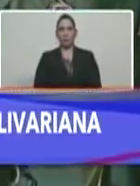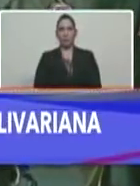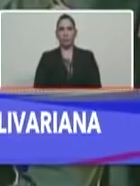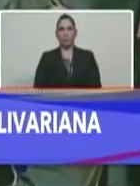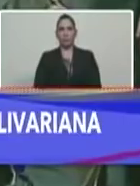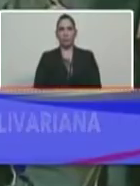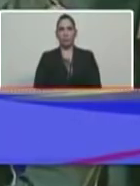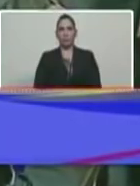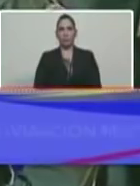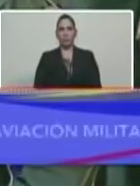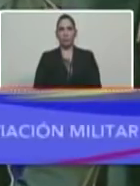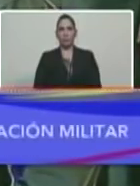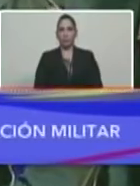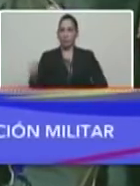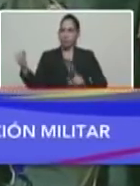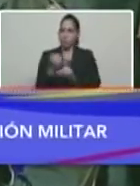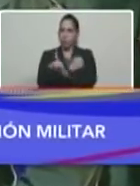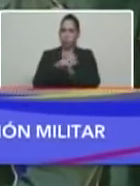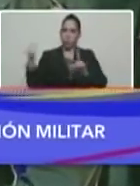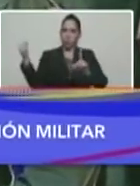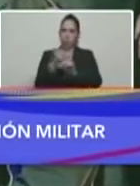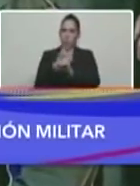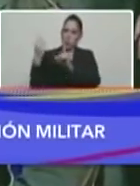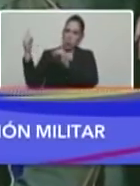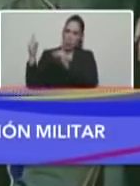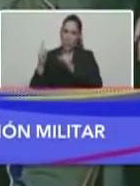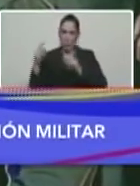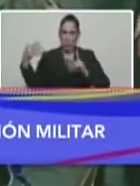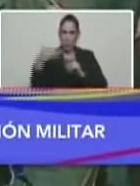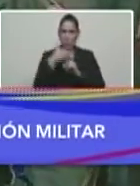que está siendo agredida y amenazada de manera permanente.